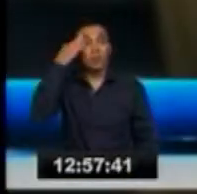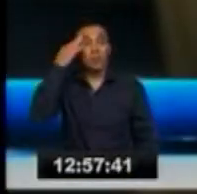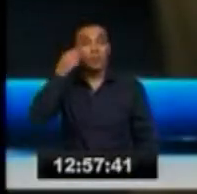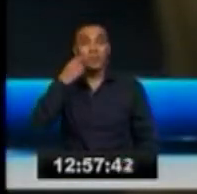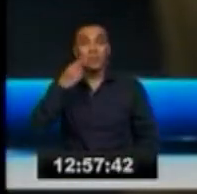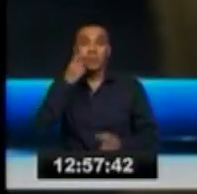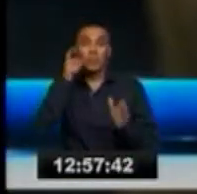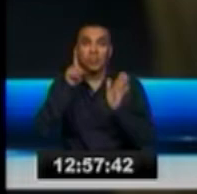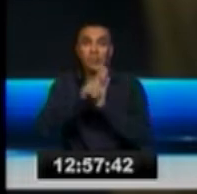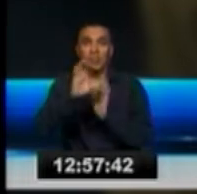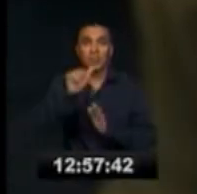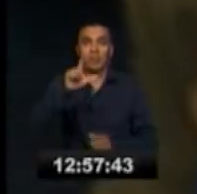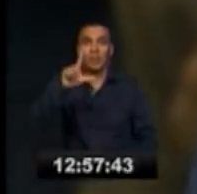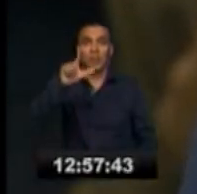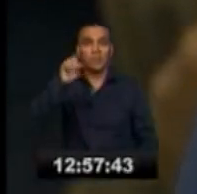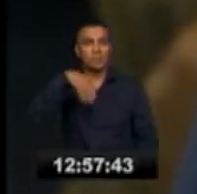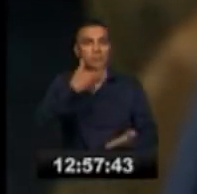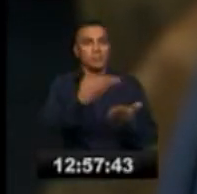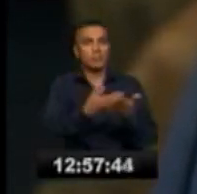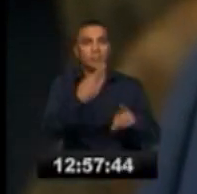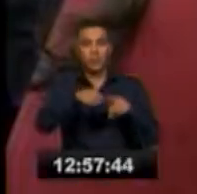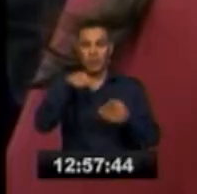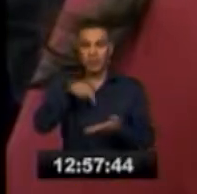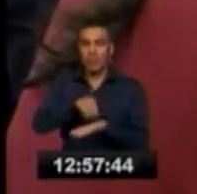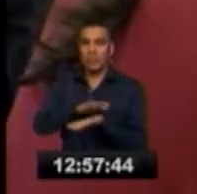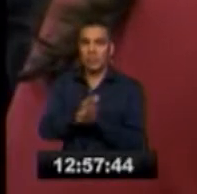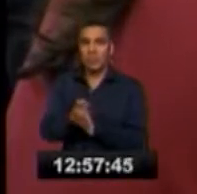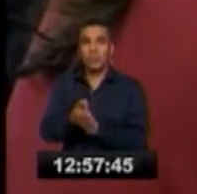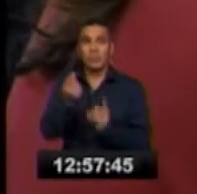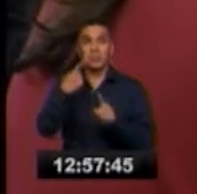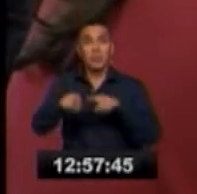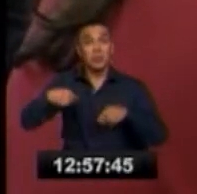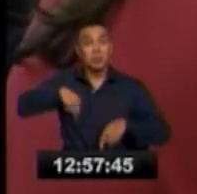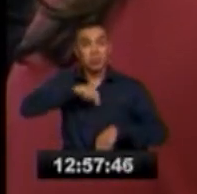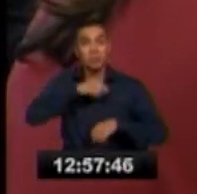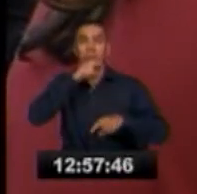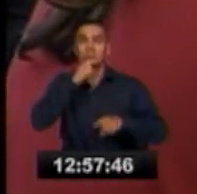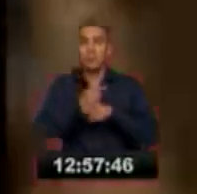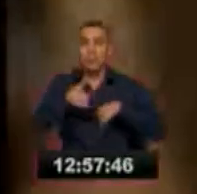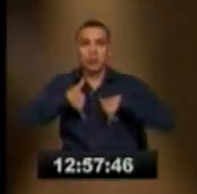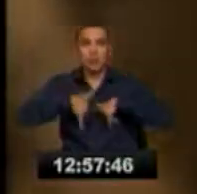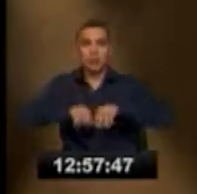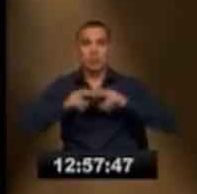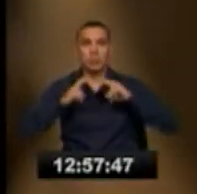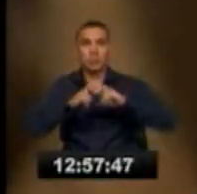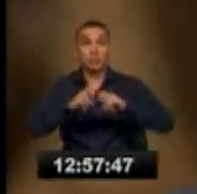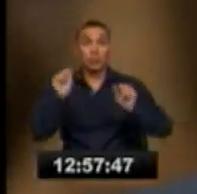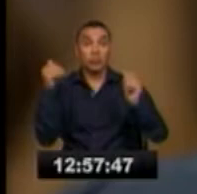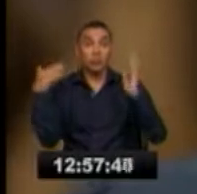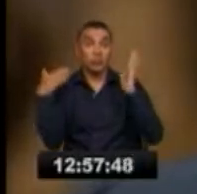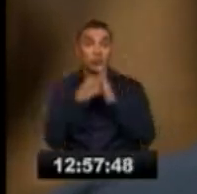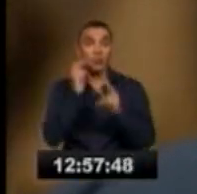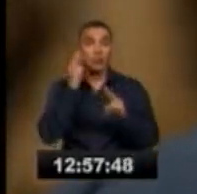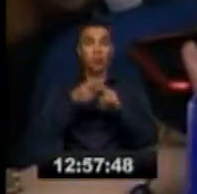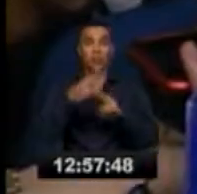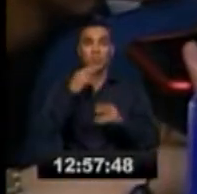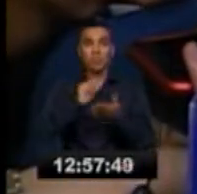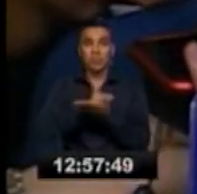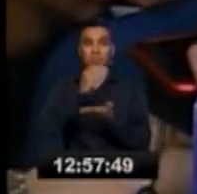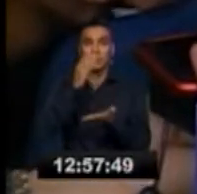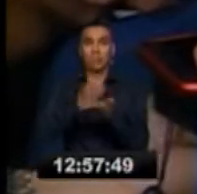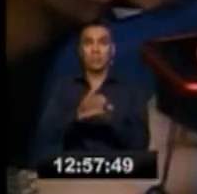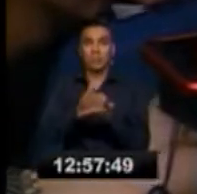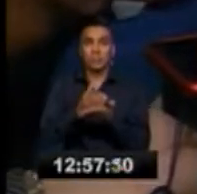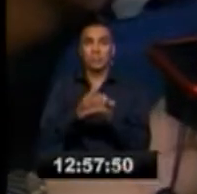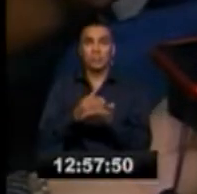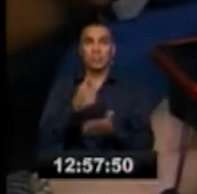El fiscal general del estado, Paul Pérez Reina, confirma que existe una investigación en marcha contra el ex asambleísta Ángel Vilema. Estamos coordinando